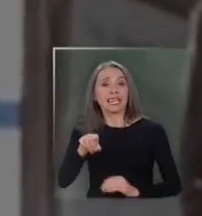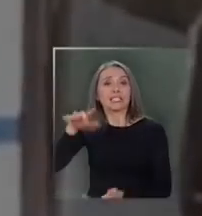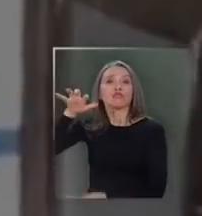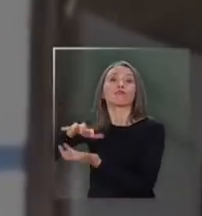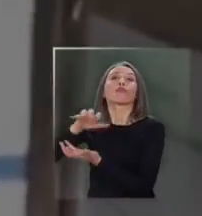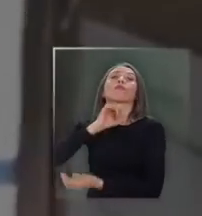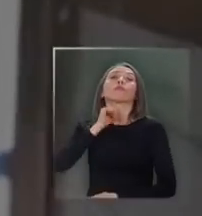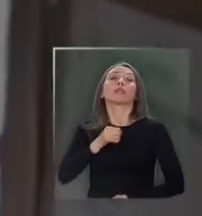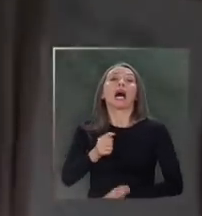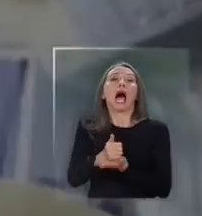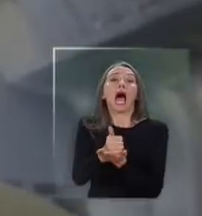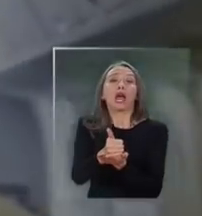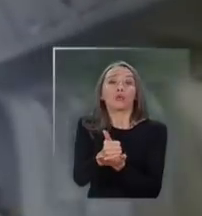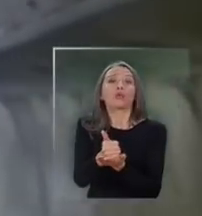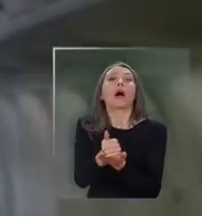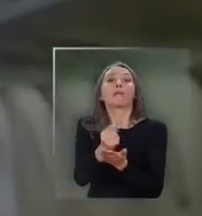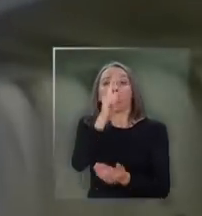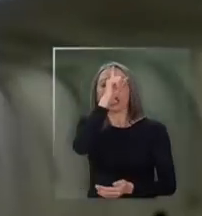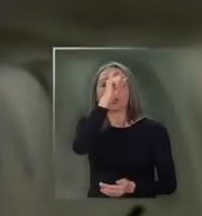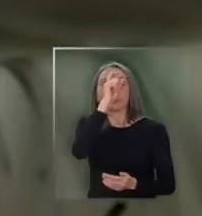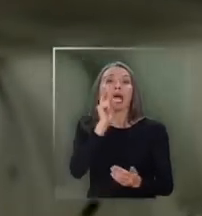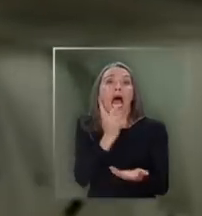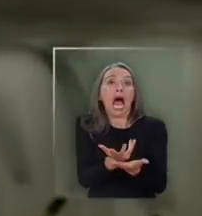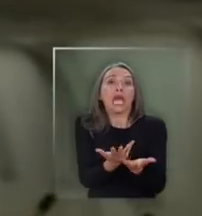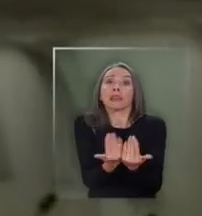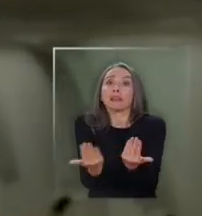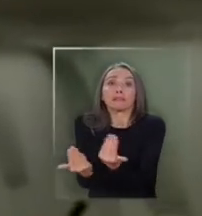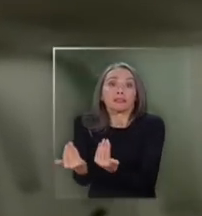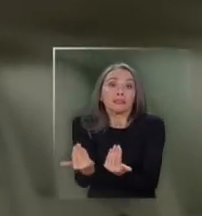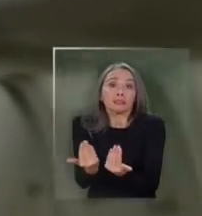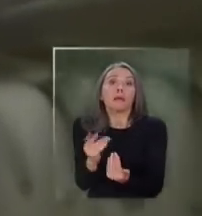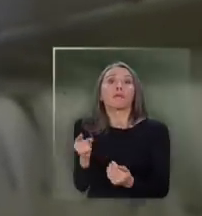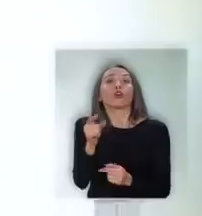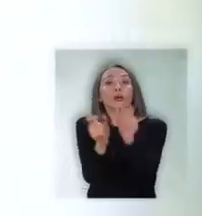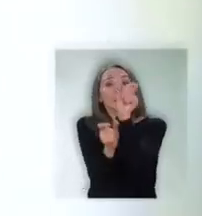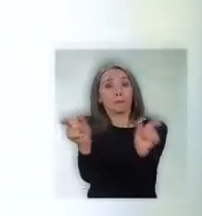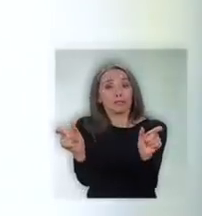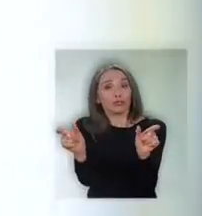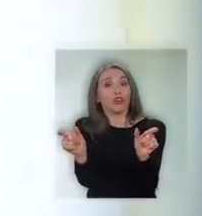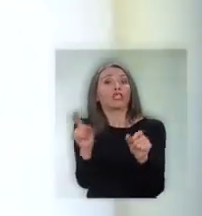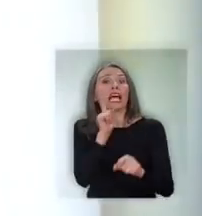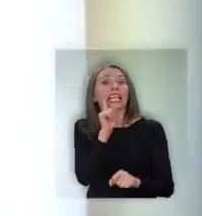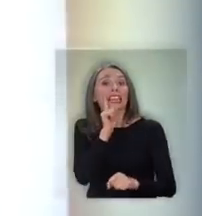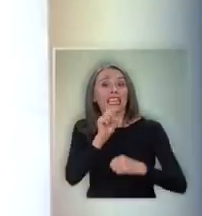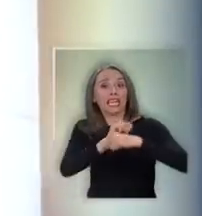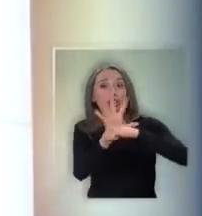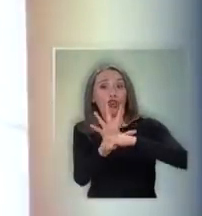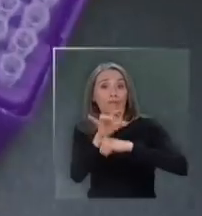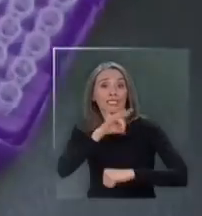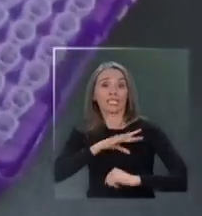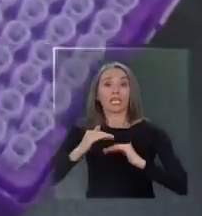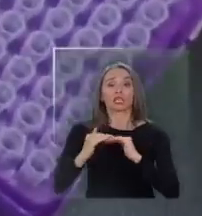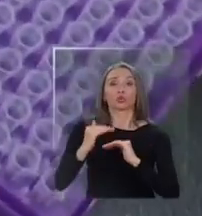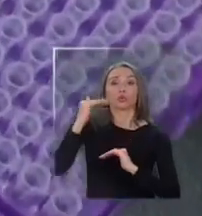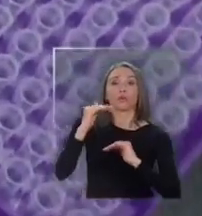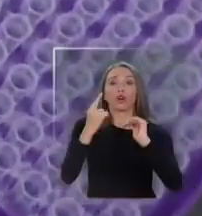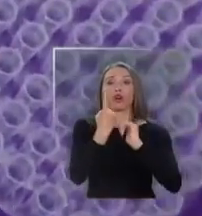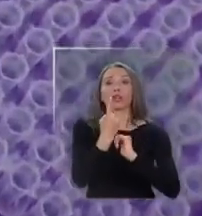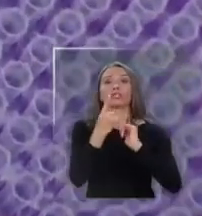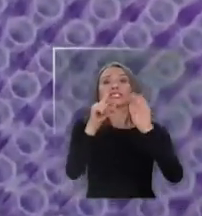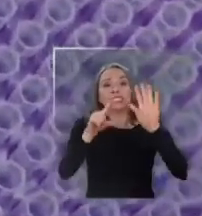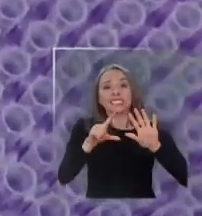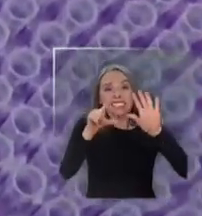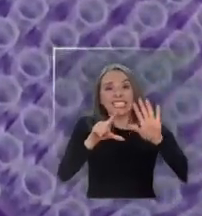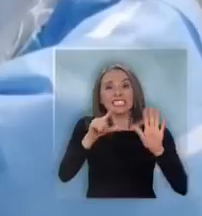que ayudarán a fortalecer la red de salud en un momento donde los casos de COVID-19 en nuestro país han aumentado, llegando a los